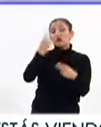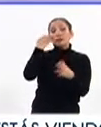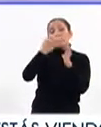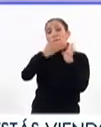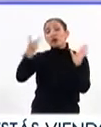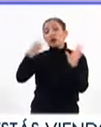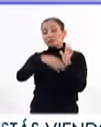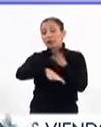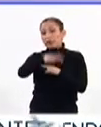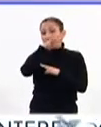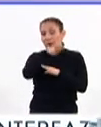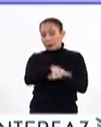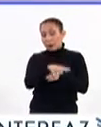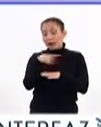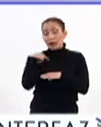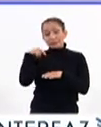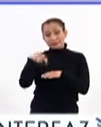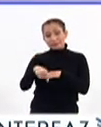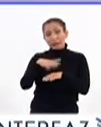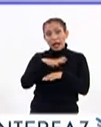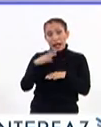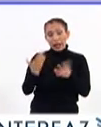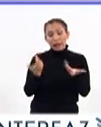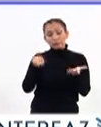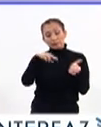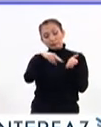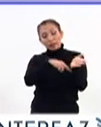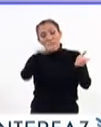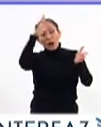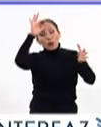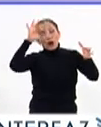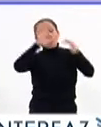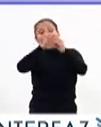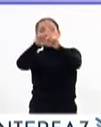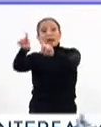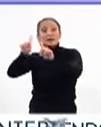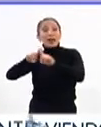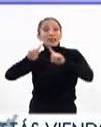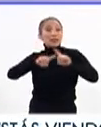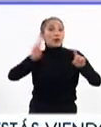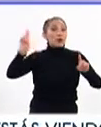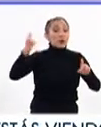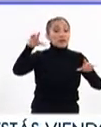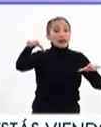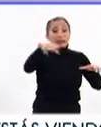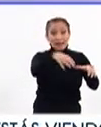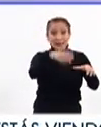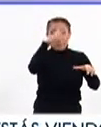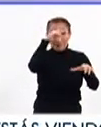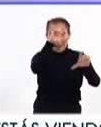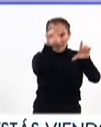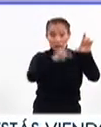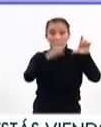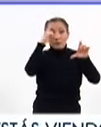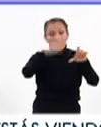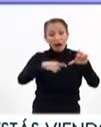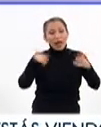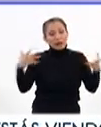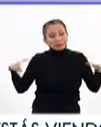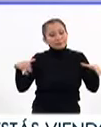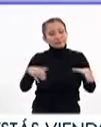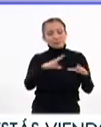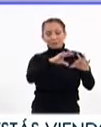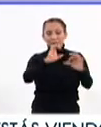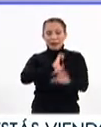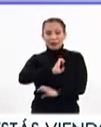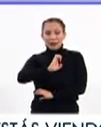temporada 2019, donde reveló la firma de convenios con diferentes universidades del país para la capacitación de